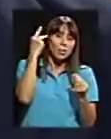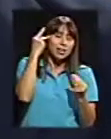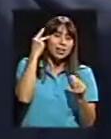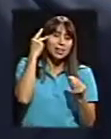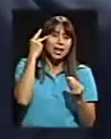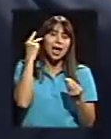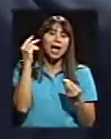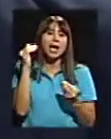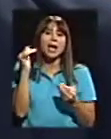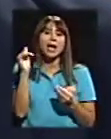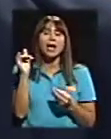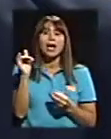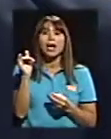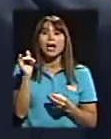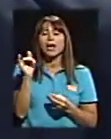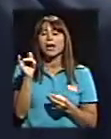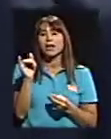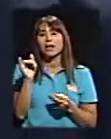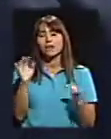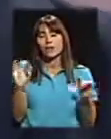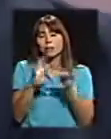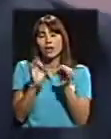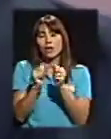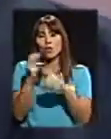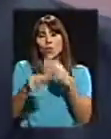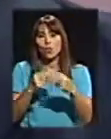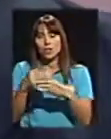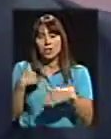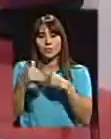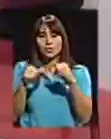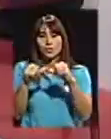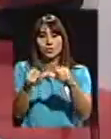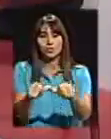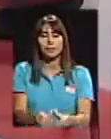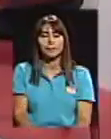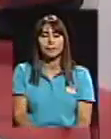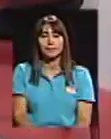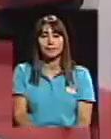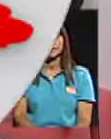lo que decíamos del entorno global, y nosotros regresamos.